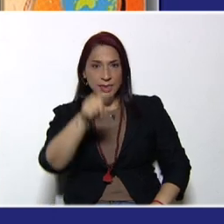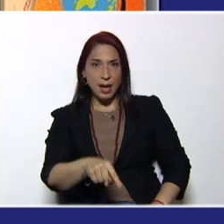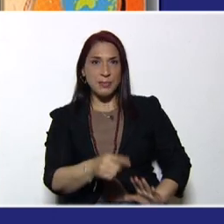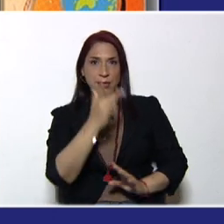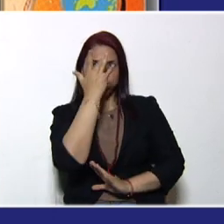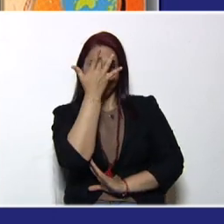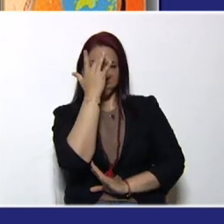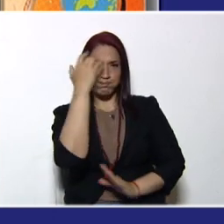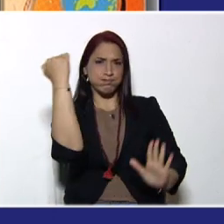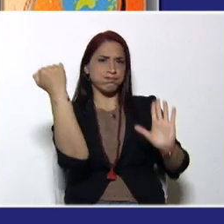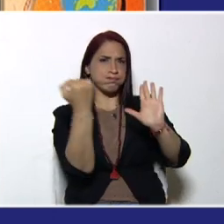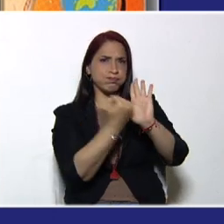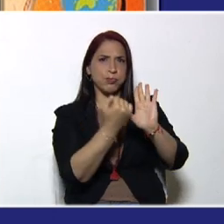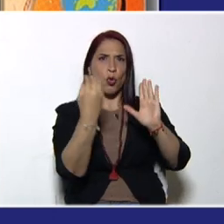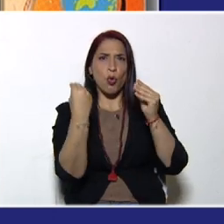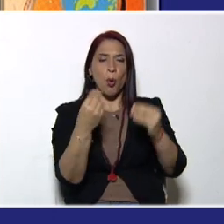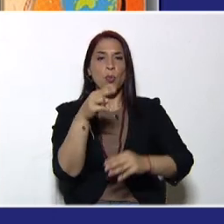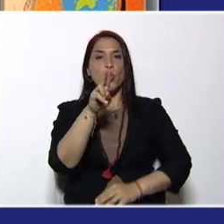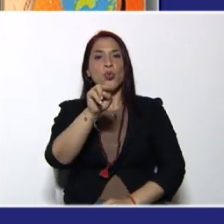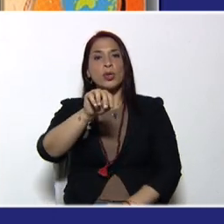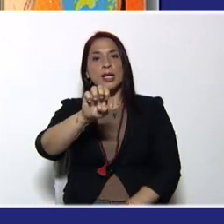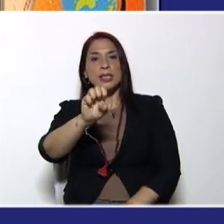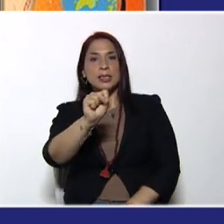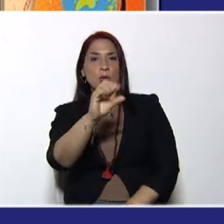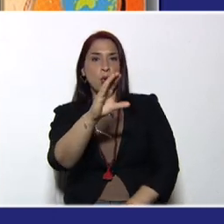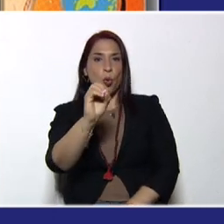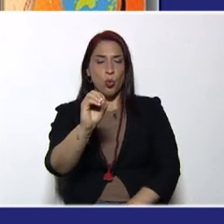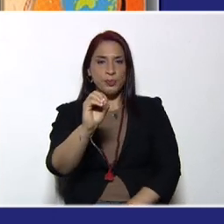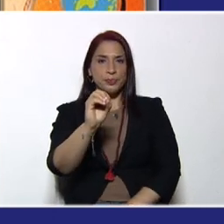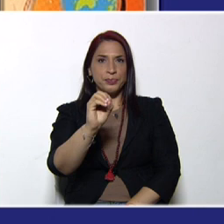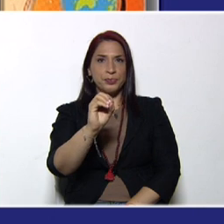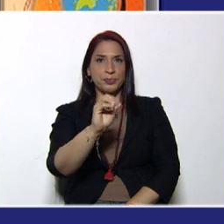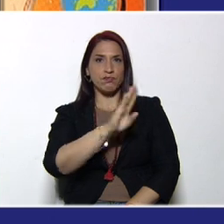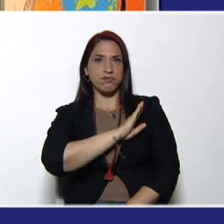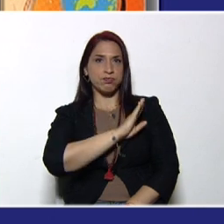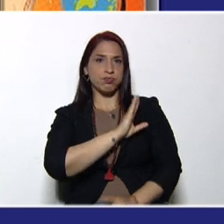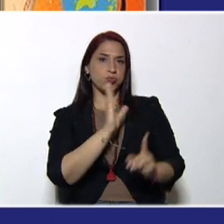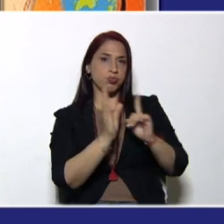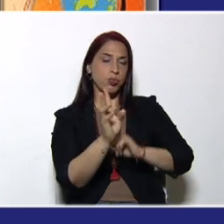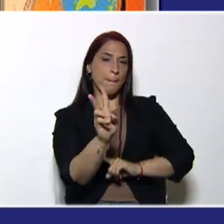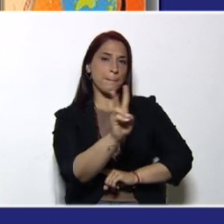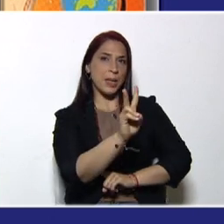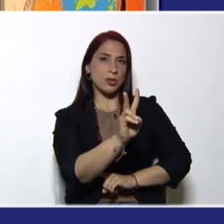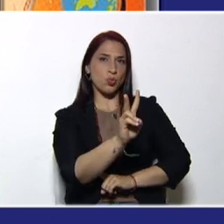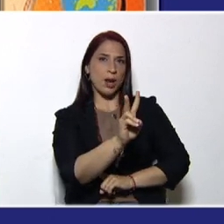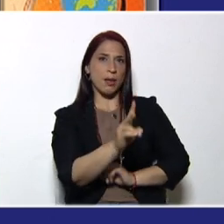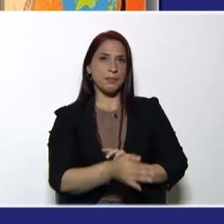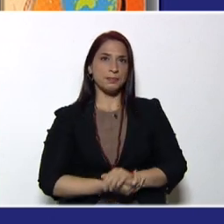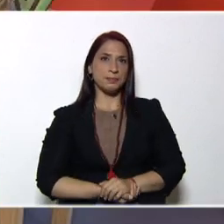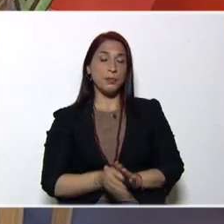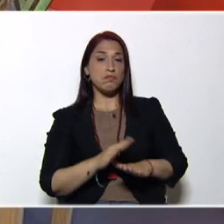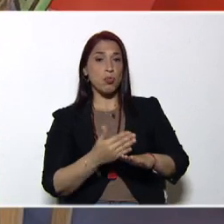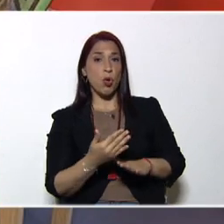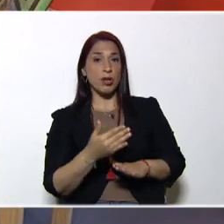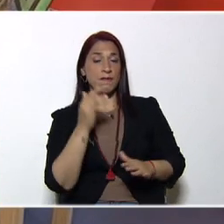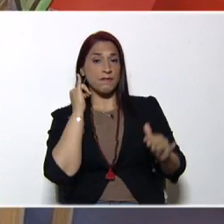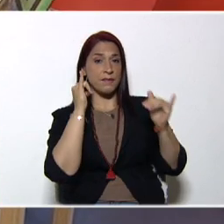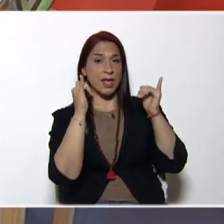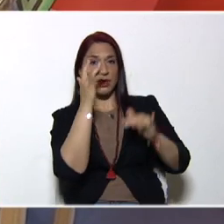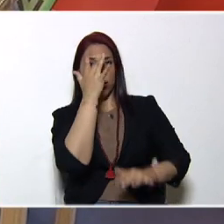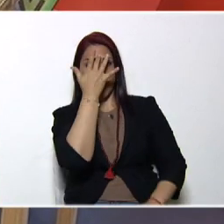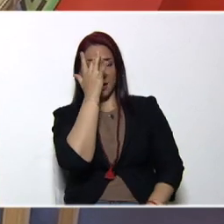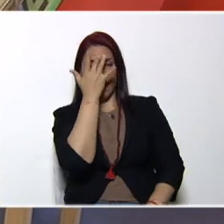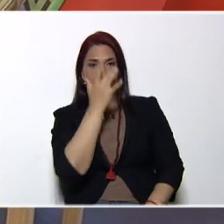también certificadas como patrimonio inmaterial y cultural de Venezuela, porque los festivales de